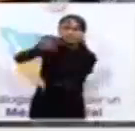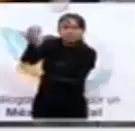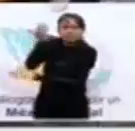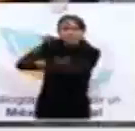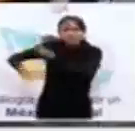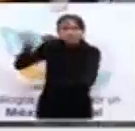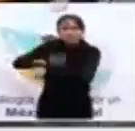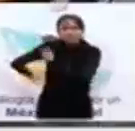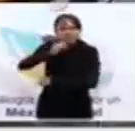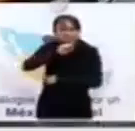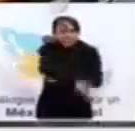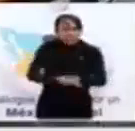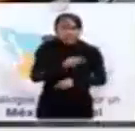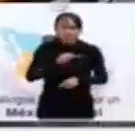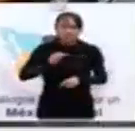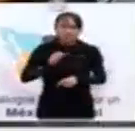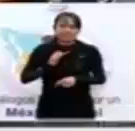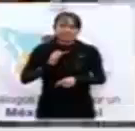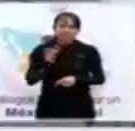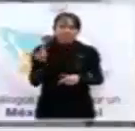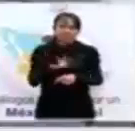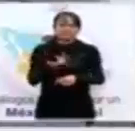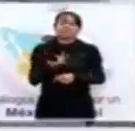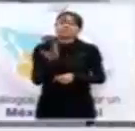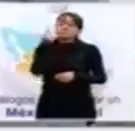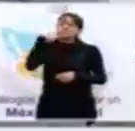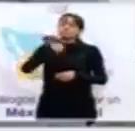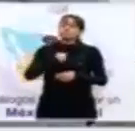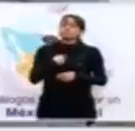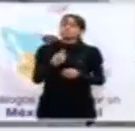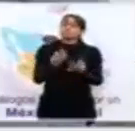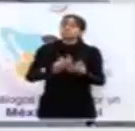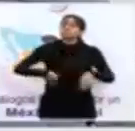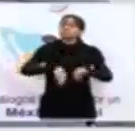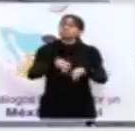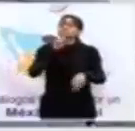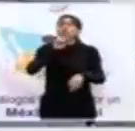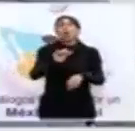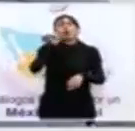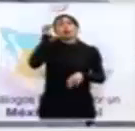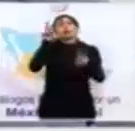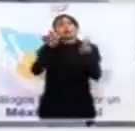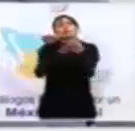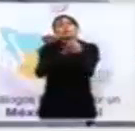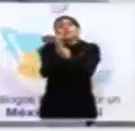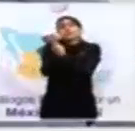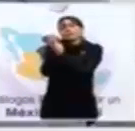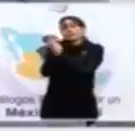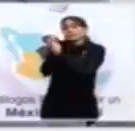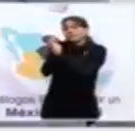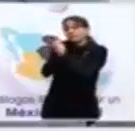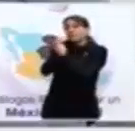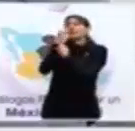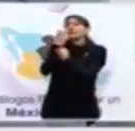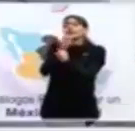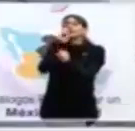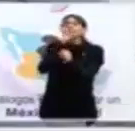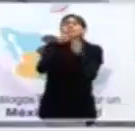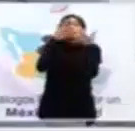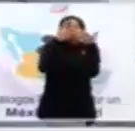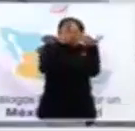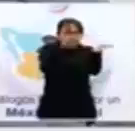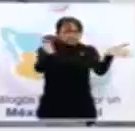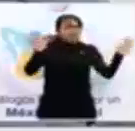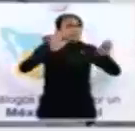Un tema adicional que me parece importante en relación con la investigación y el extensionismo es